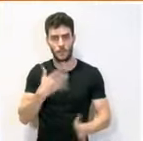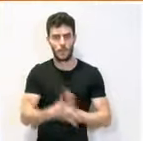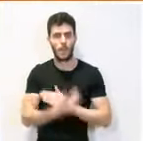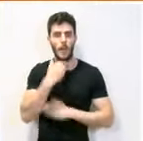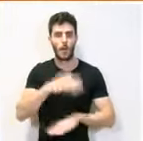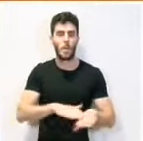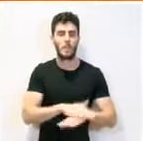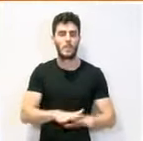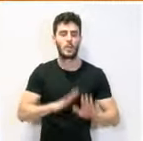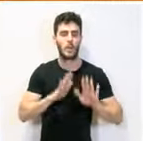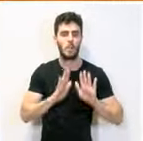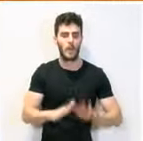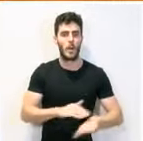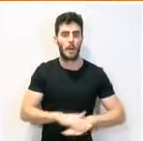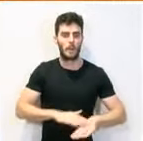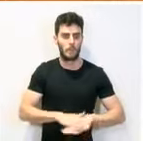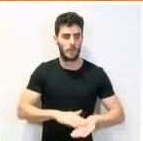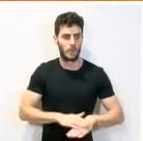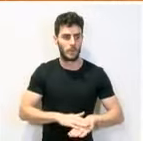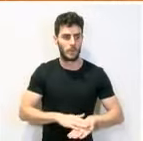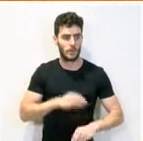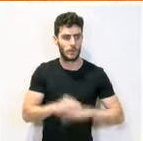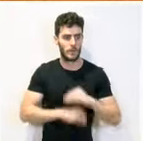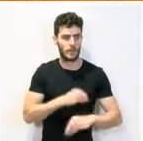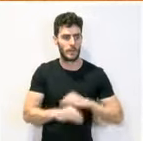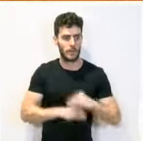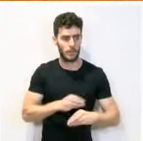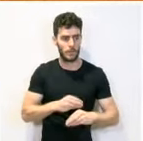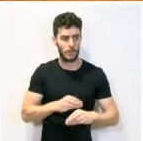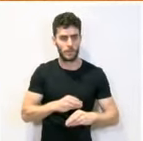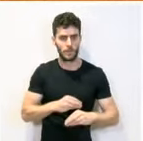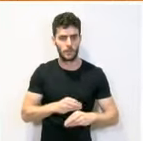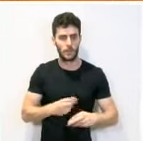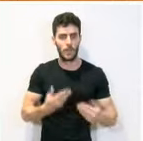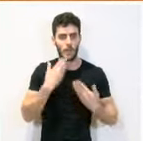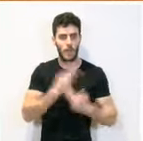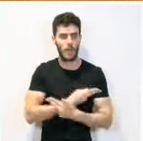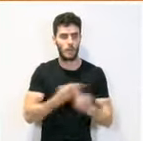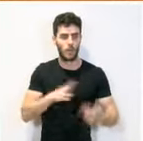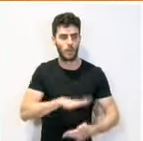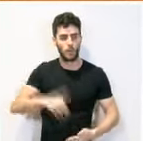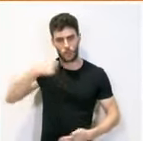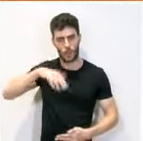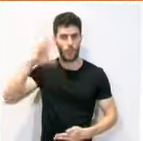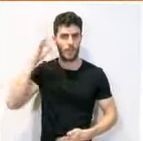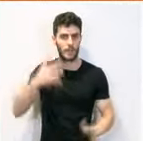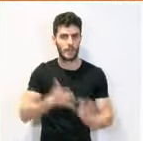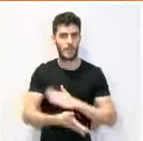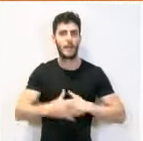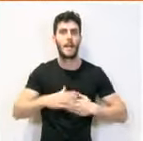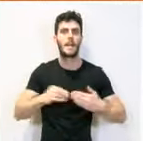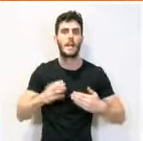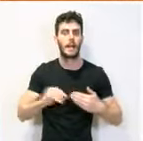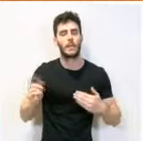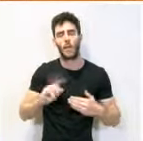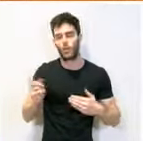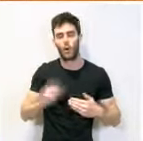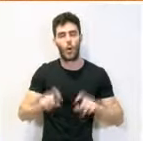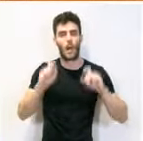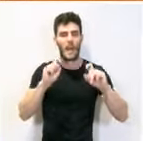fundamental, pero que es una apuesta fundamental que se haga desde lo público. Los niños y las niñas no son clientes. La